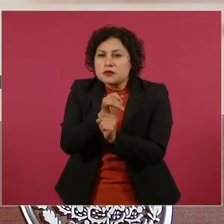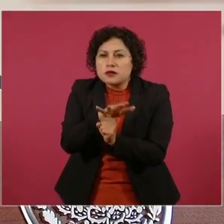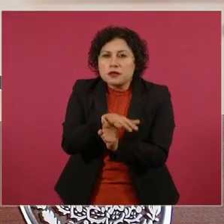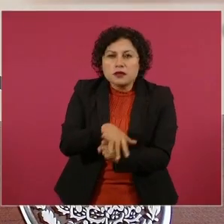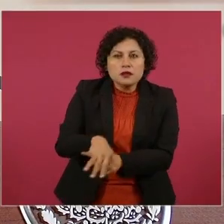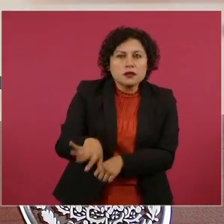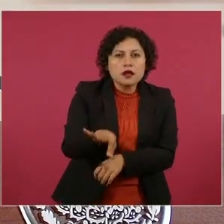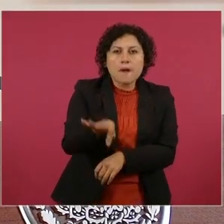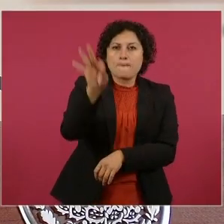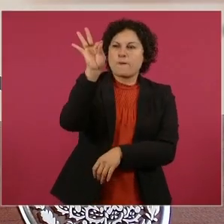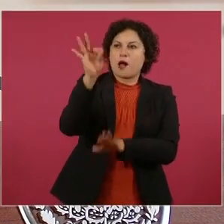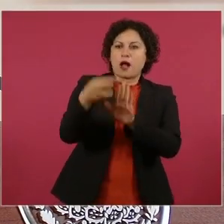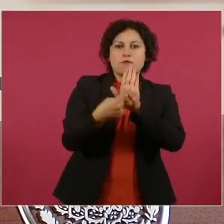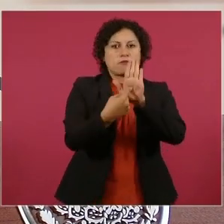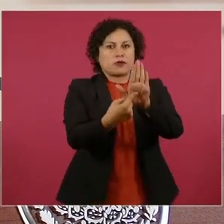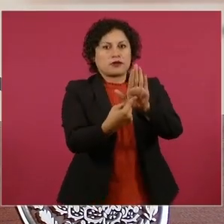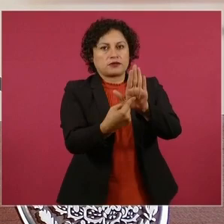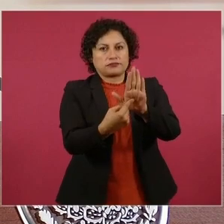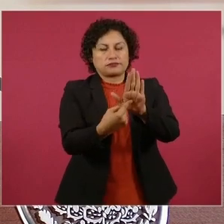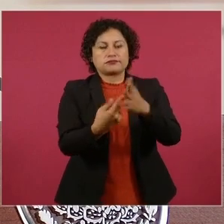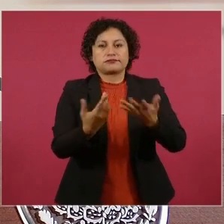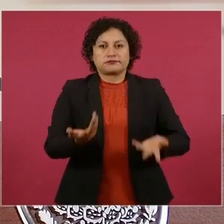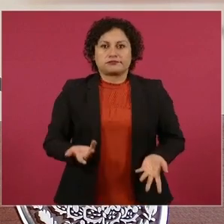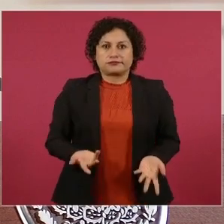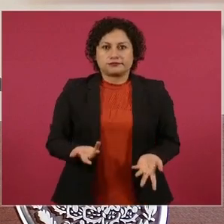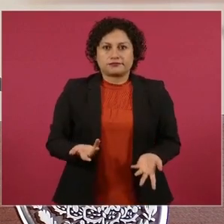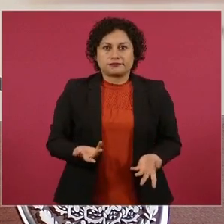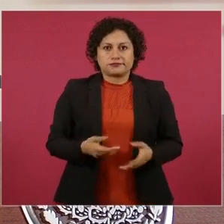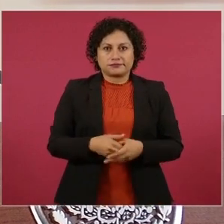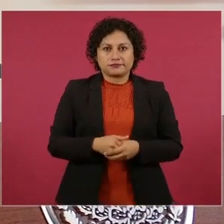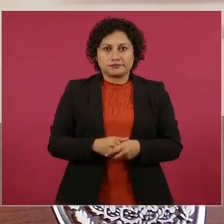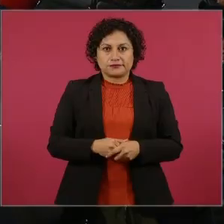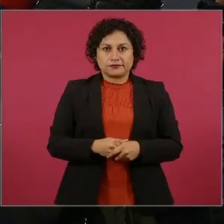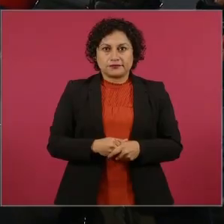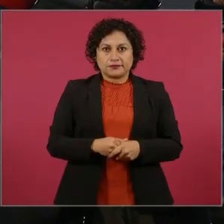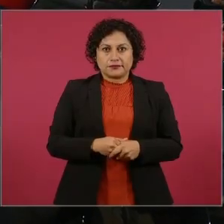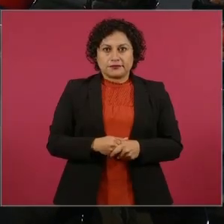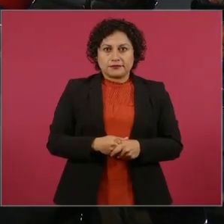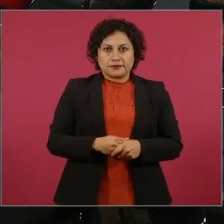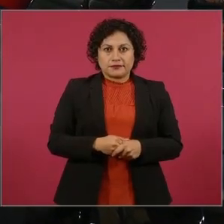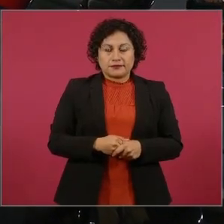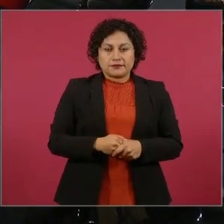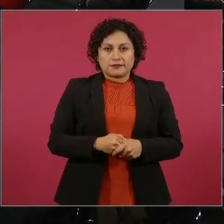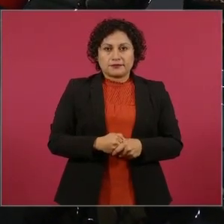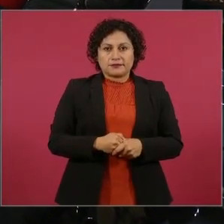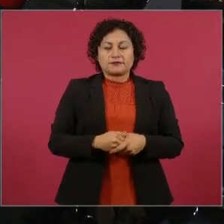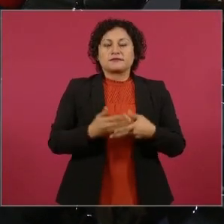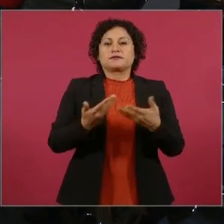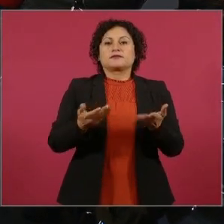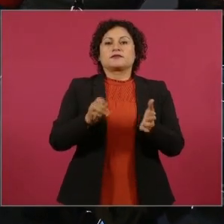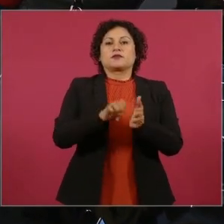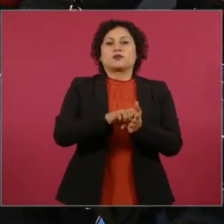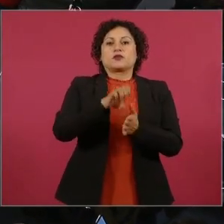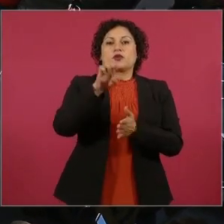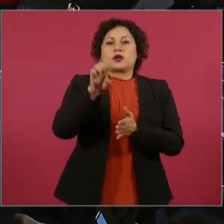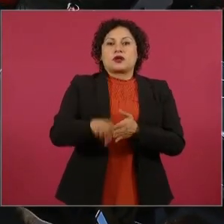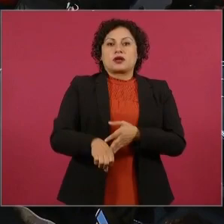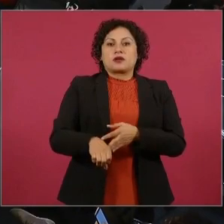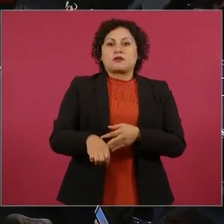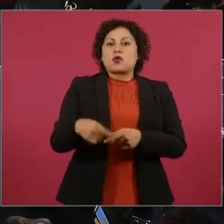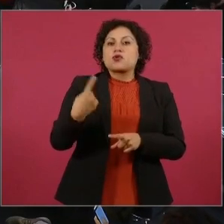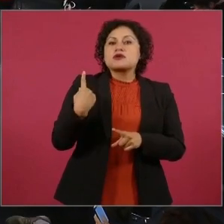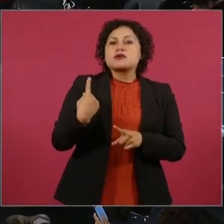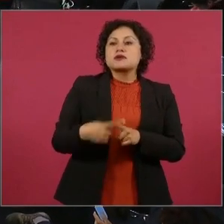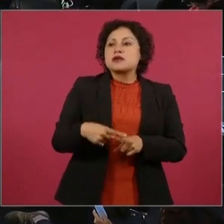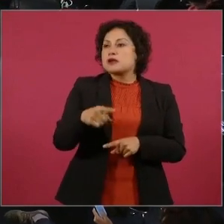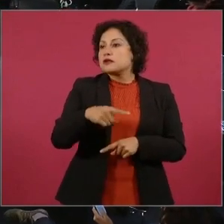desenmascarar o sea cómo este Quienes se hacen cargo de la